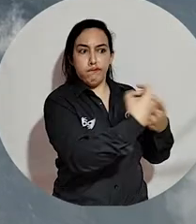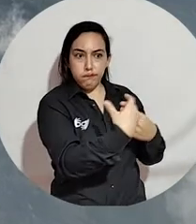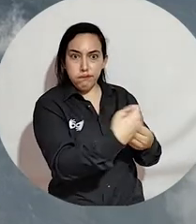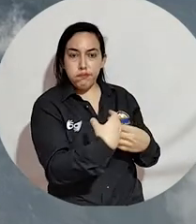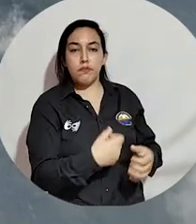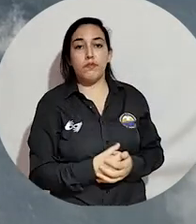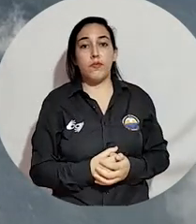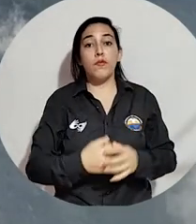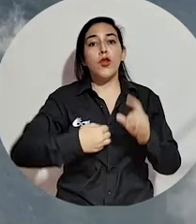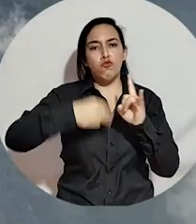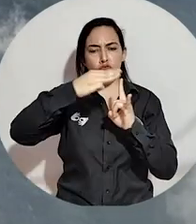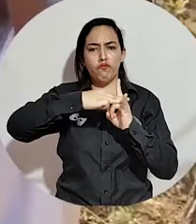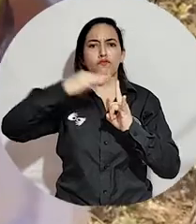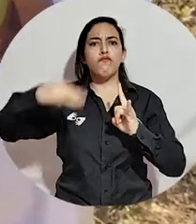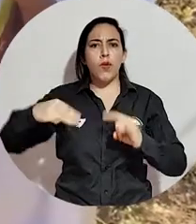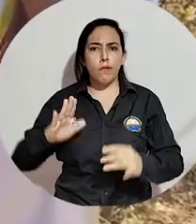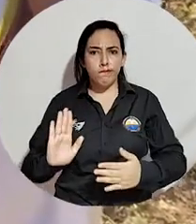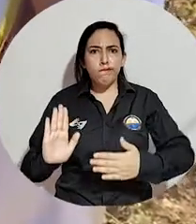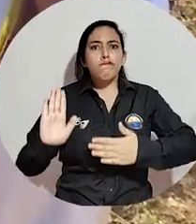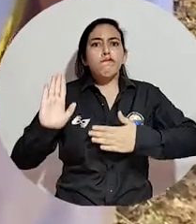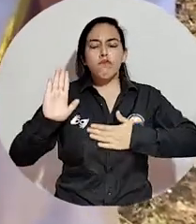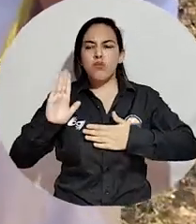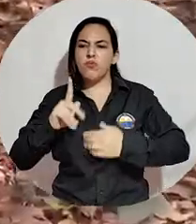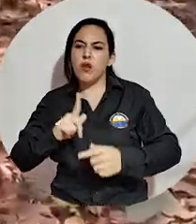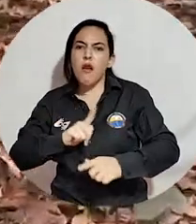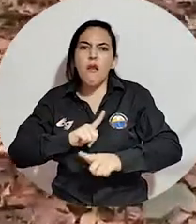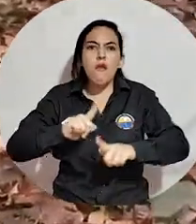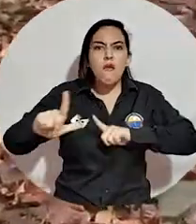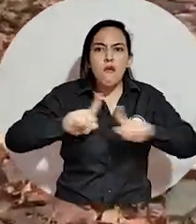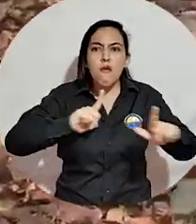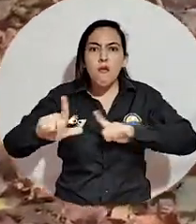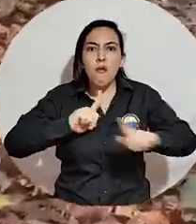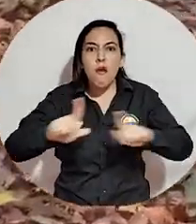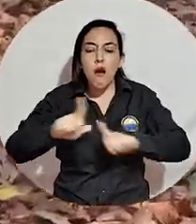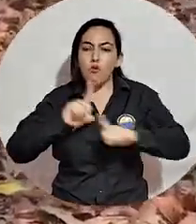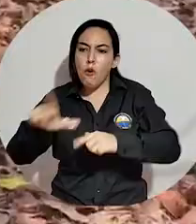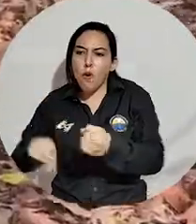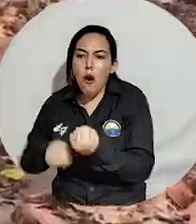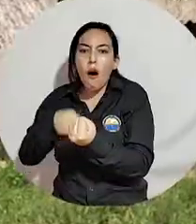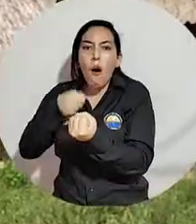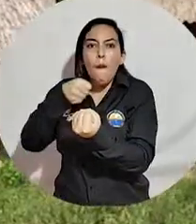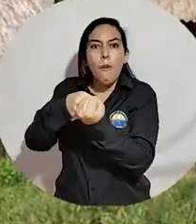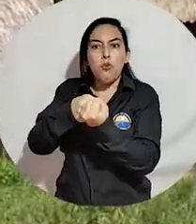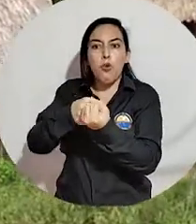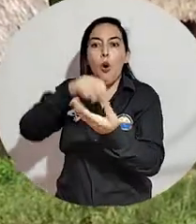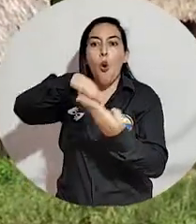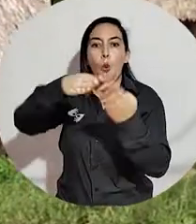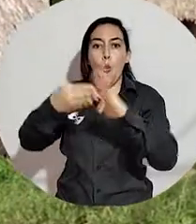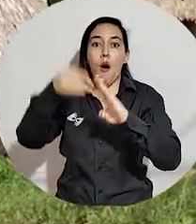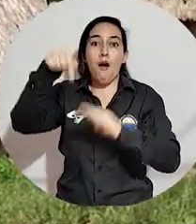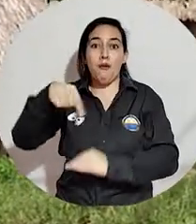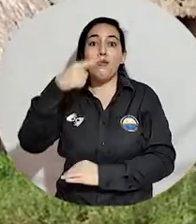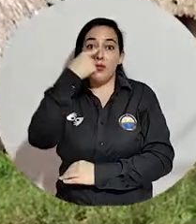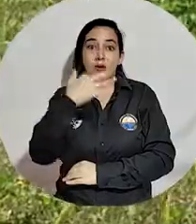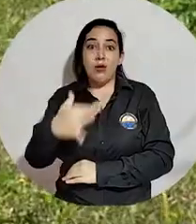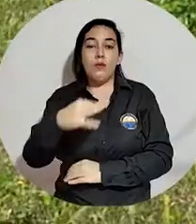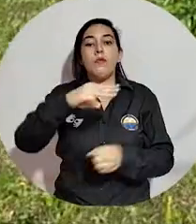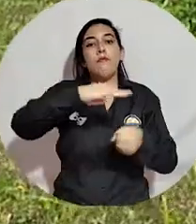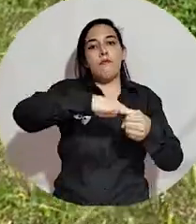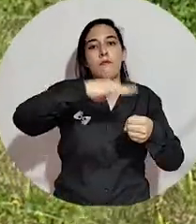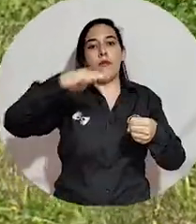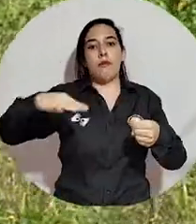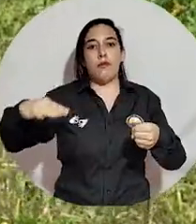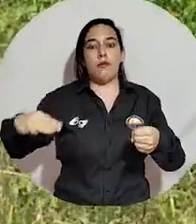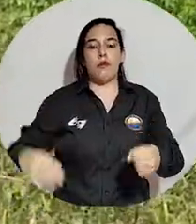Nuestra Casa de Estudios Superiores está comprometida con el liderazgo de acciones que se traduzcan en el apoyo para comunidades de Santa Marta y